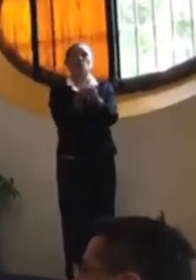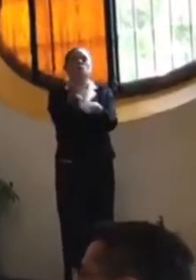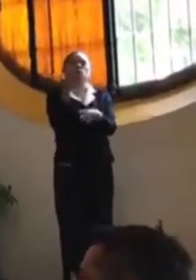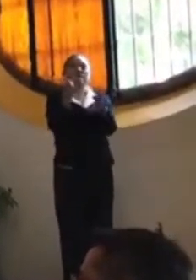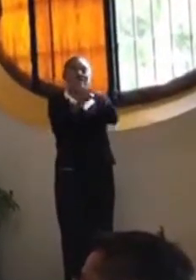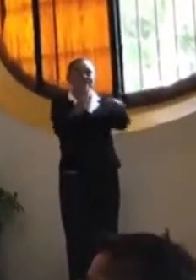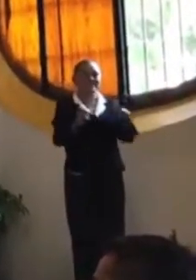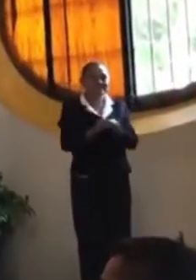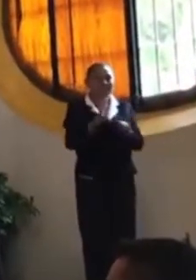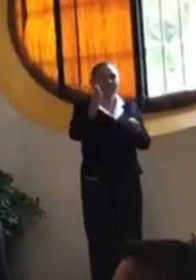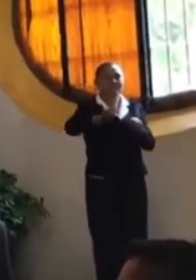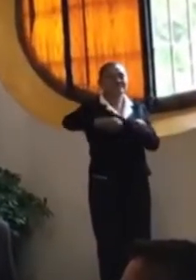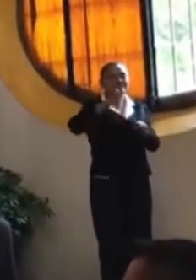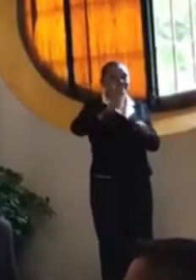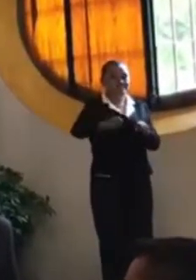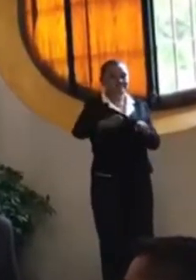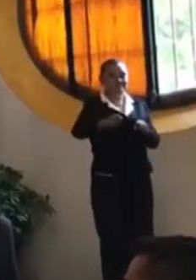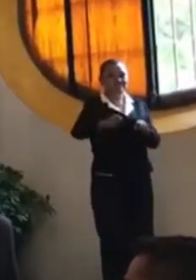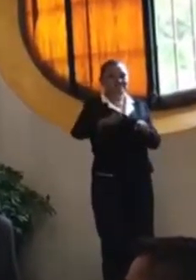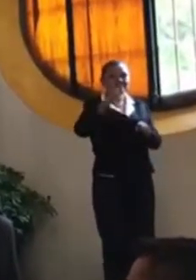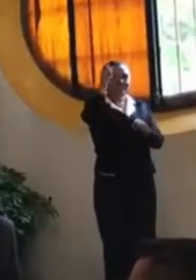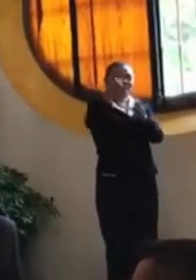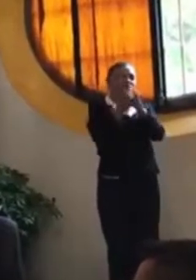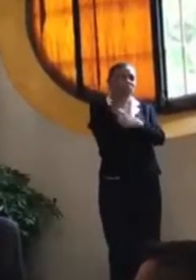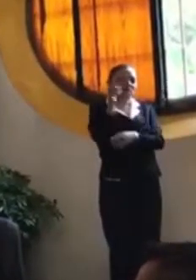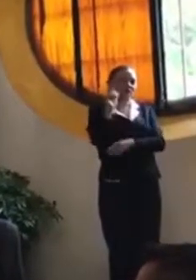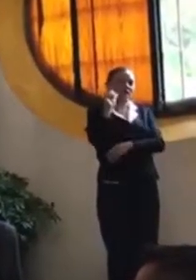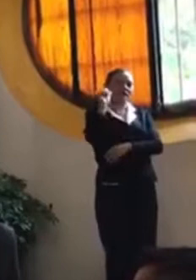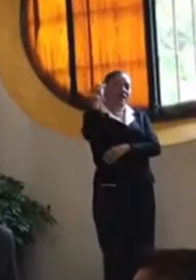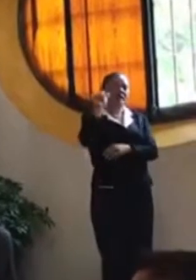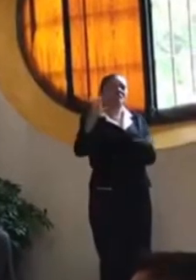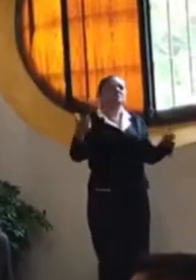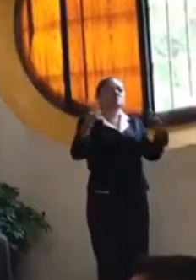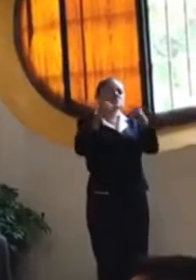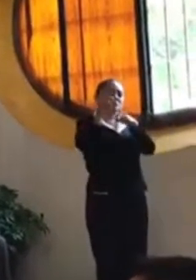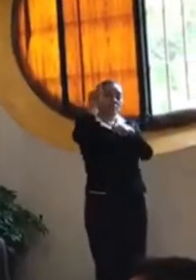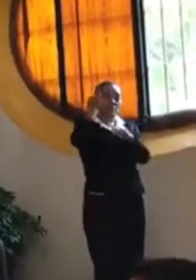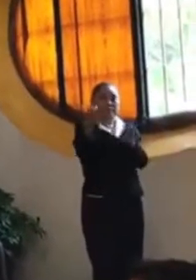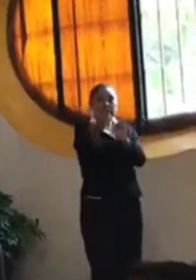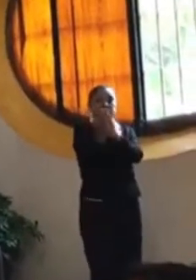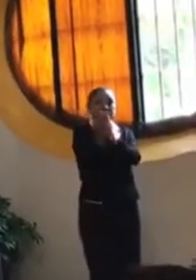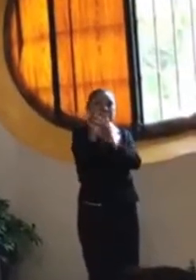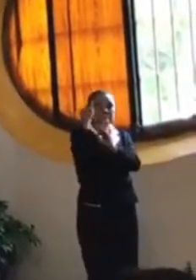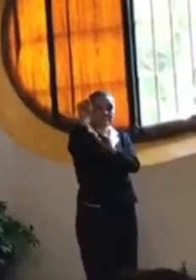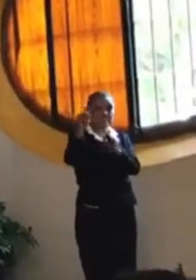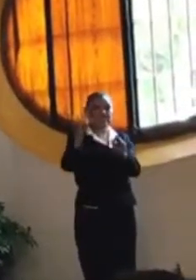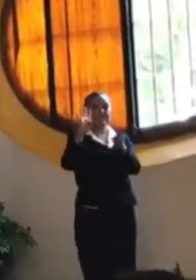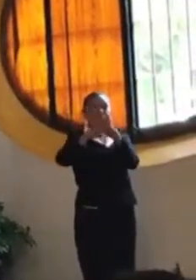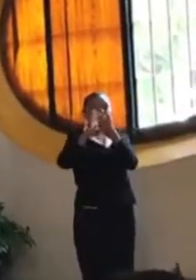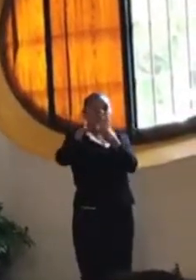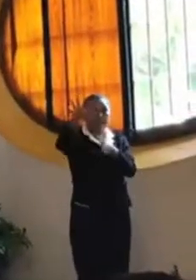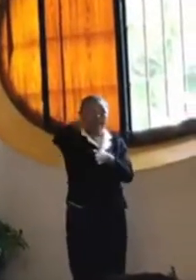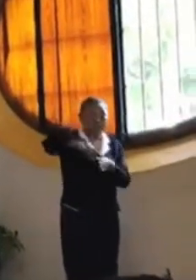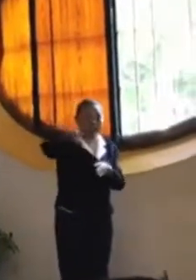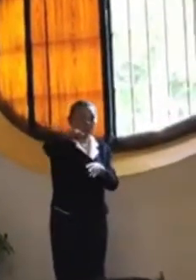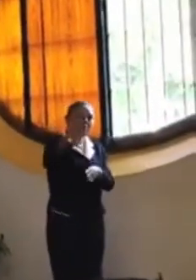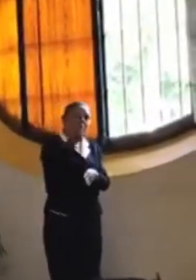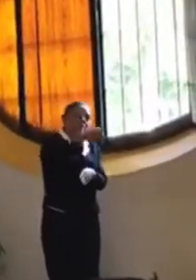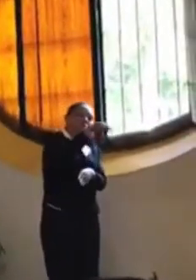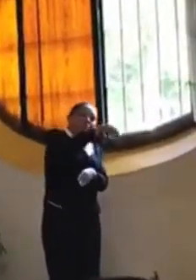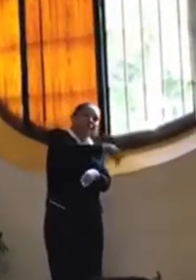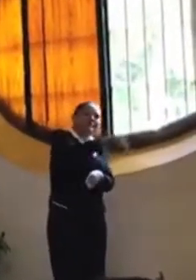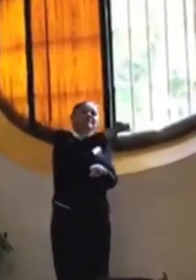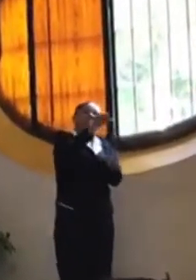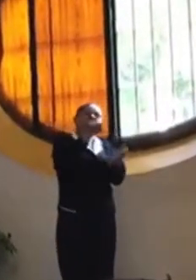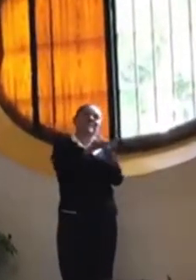judicial, contigua al propio reclusorio en Atlacholoay, para que toda esta relación y toda esta posibilidad